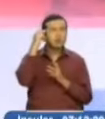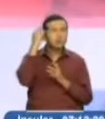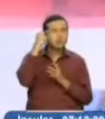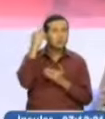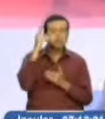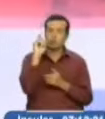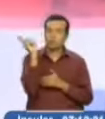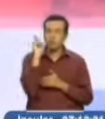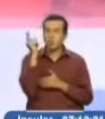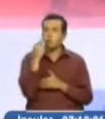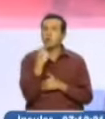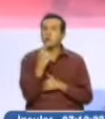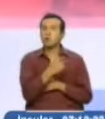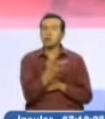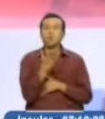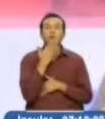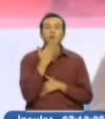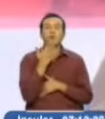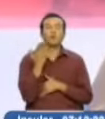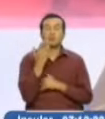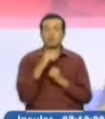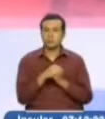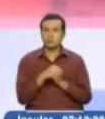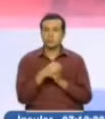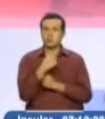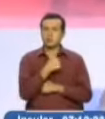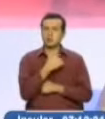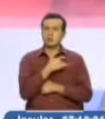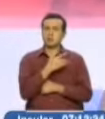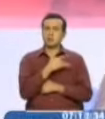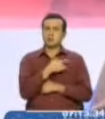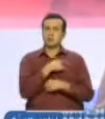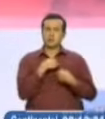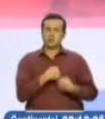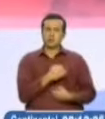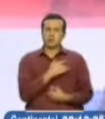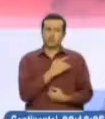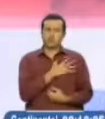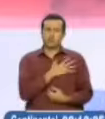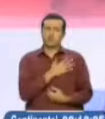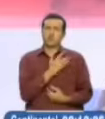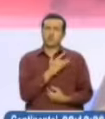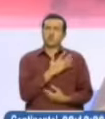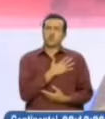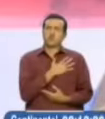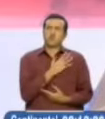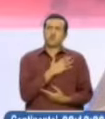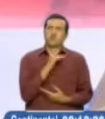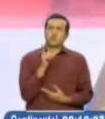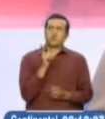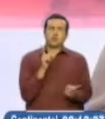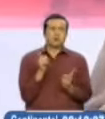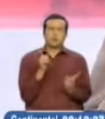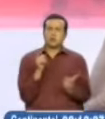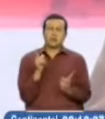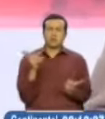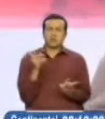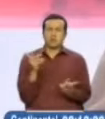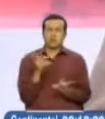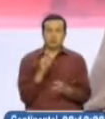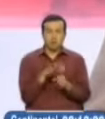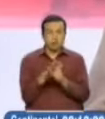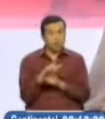la política, sino la política entendida desde el chungo, como diríamos en la sierra, desde el corazón, desde la pasión. Y ahí